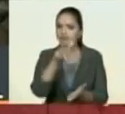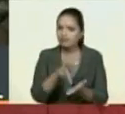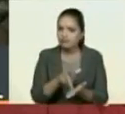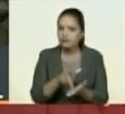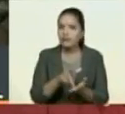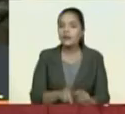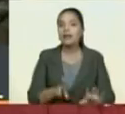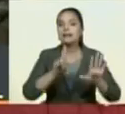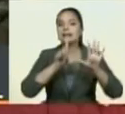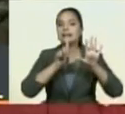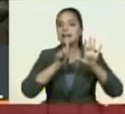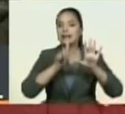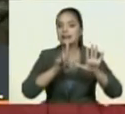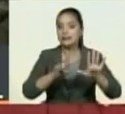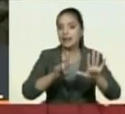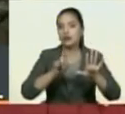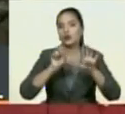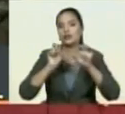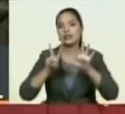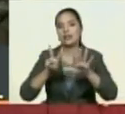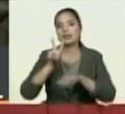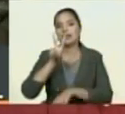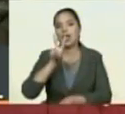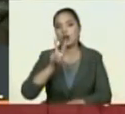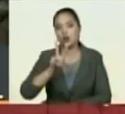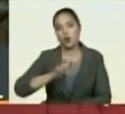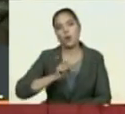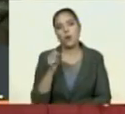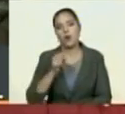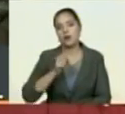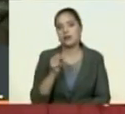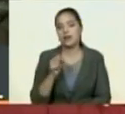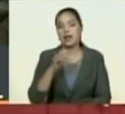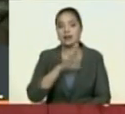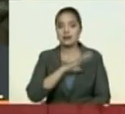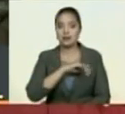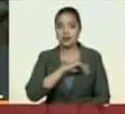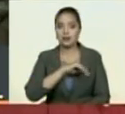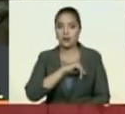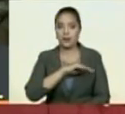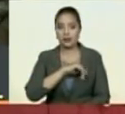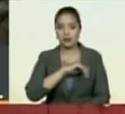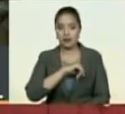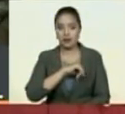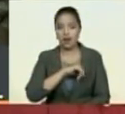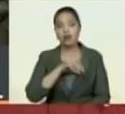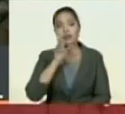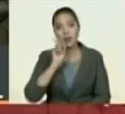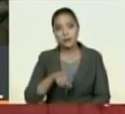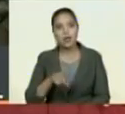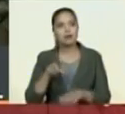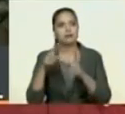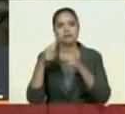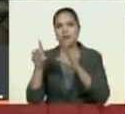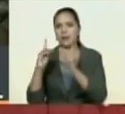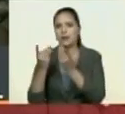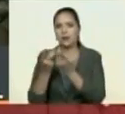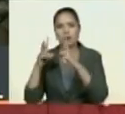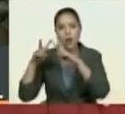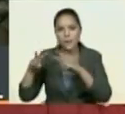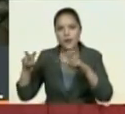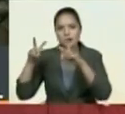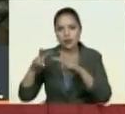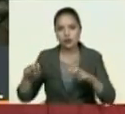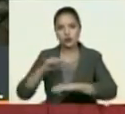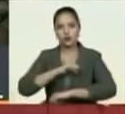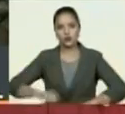participación de 672 funcionarios del CICPC y de los Departamentos de Investigaciones Penales